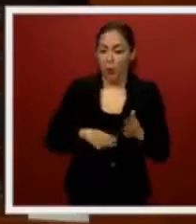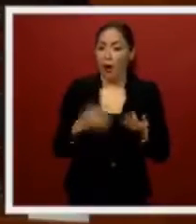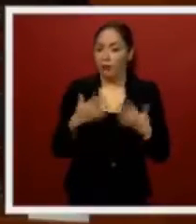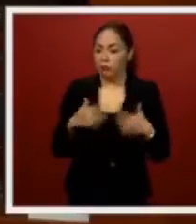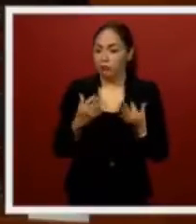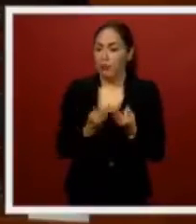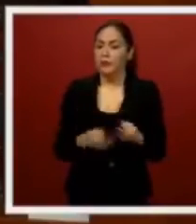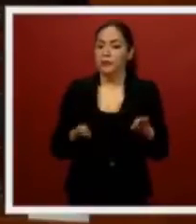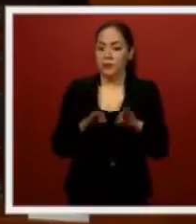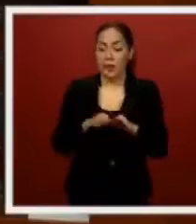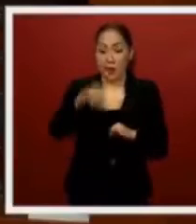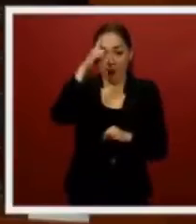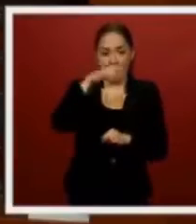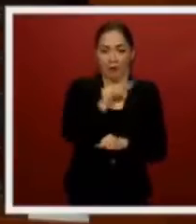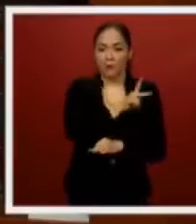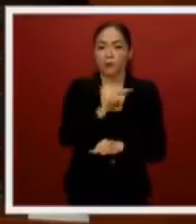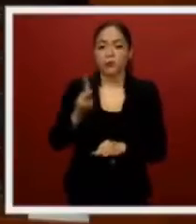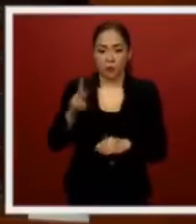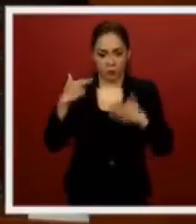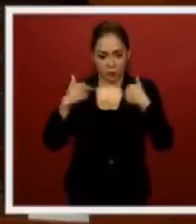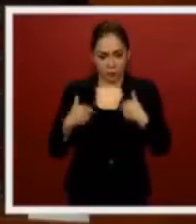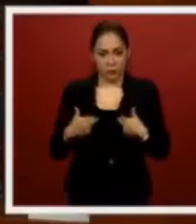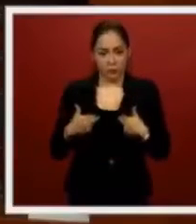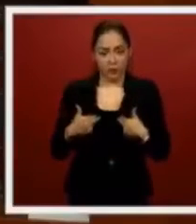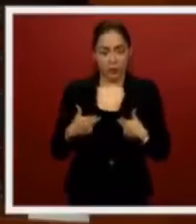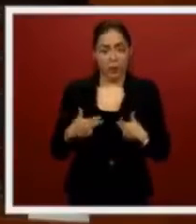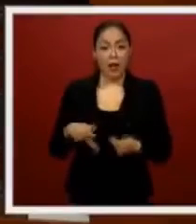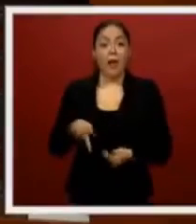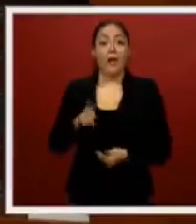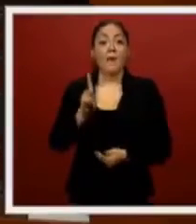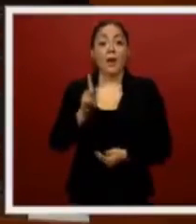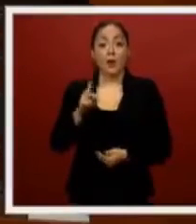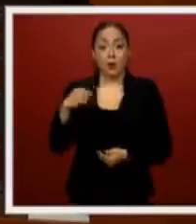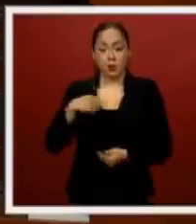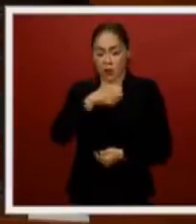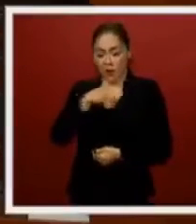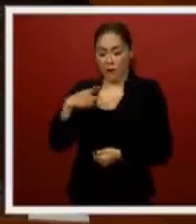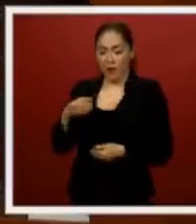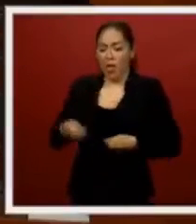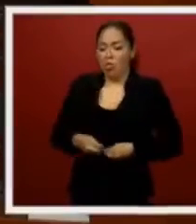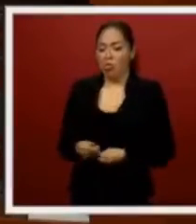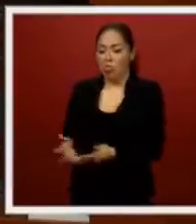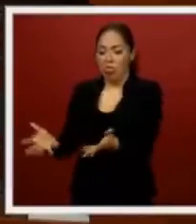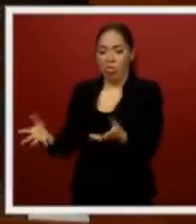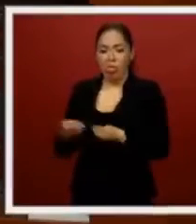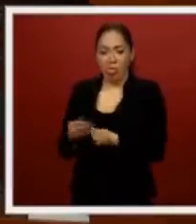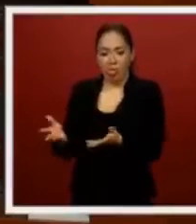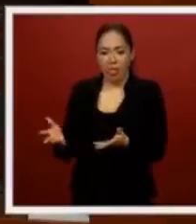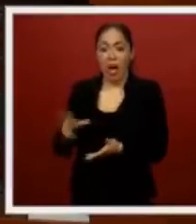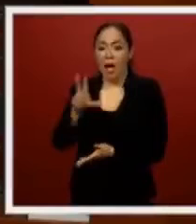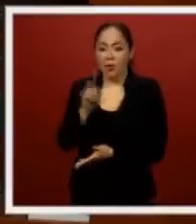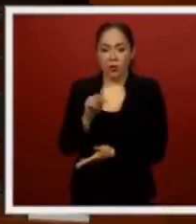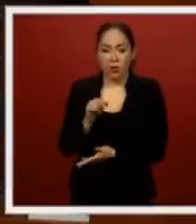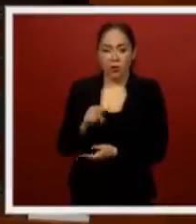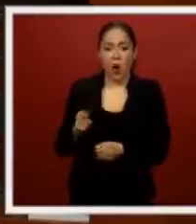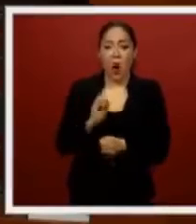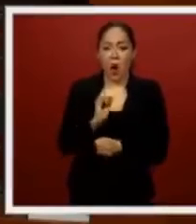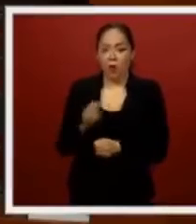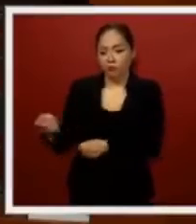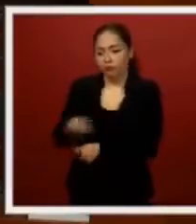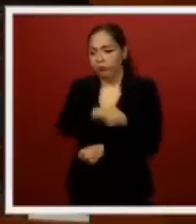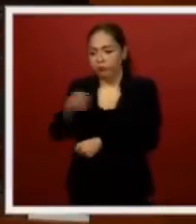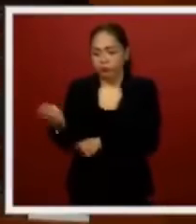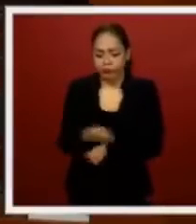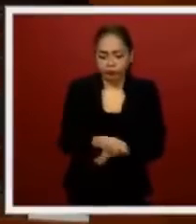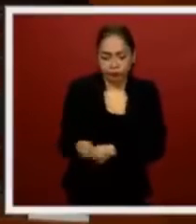básico que corresponde a todos, a toda la humanidad. Sí, pero también tengo el deber de no desperdiciarla, de no agarrar la manguera y andar lavando